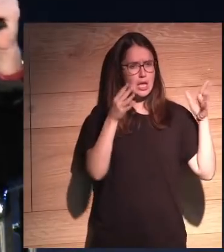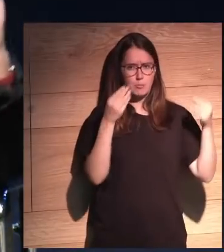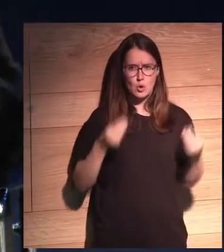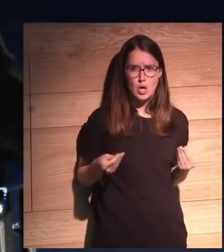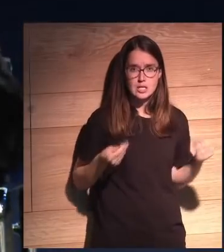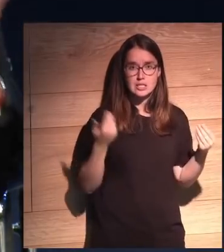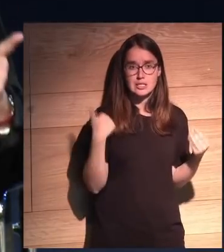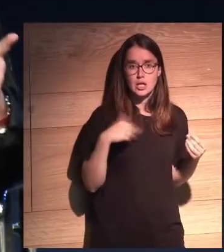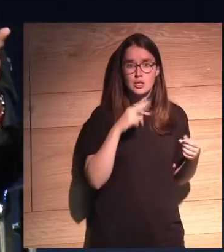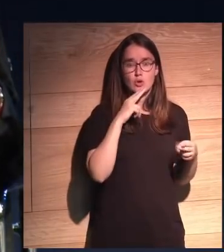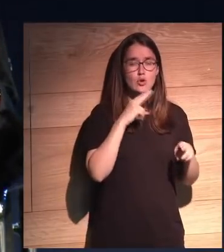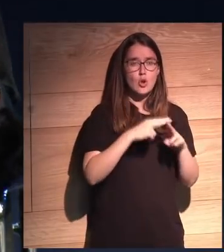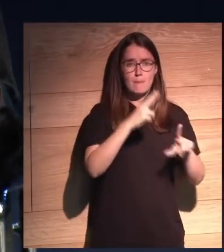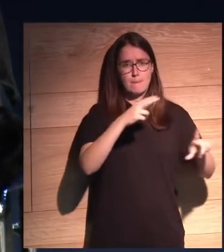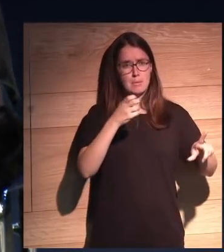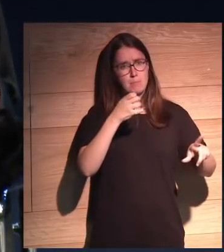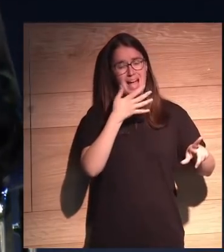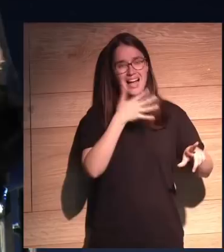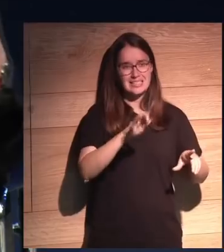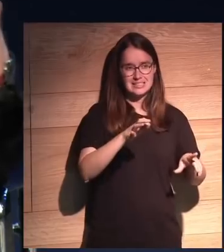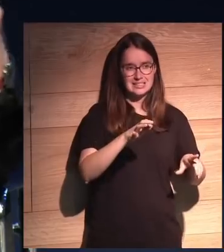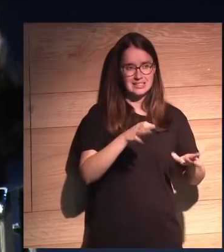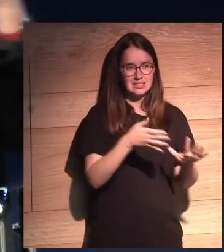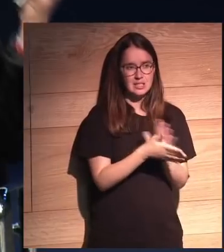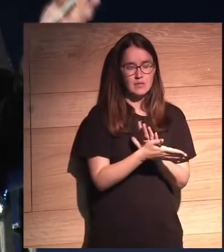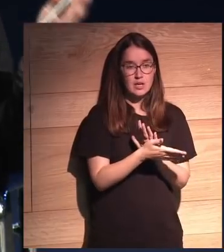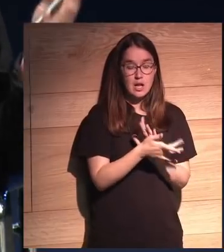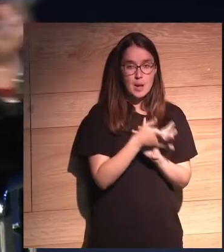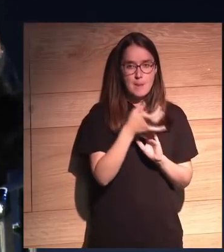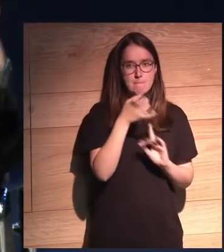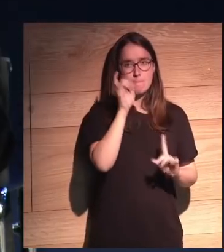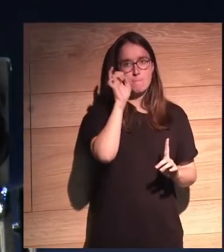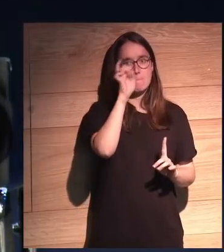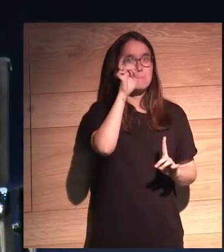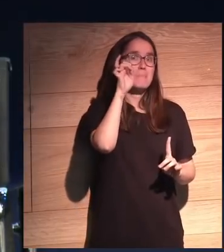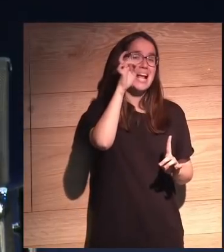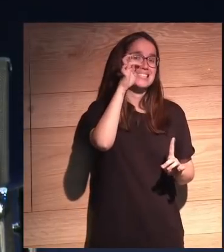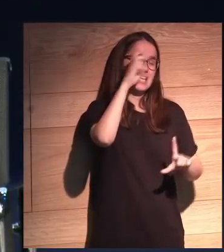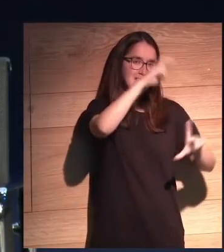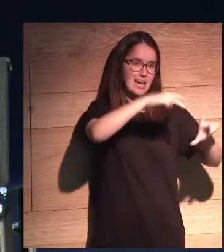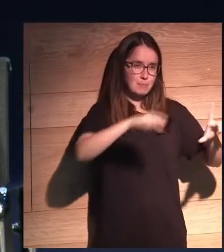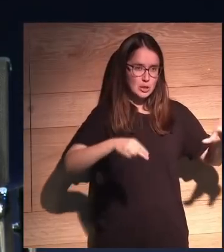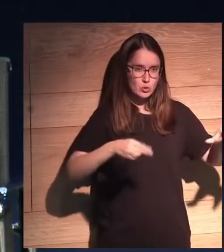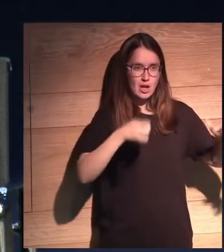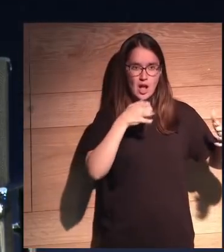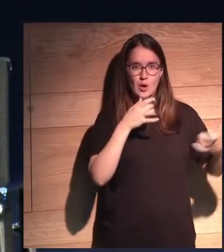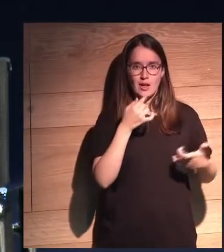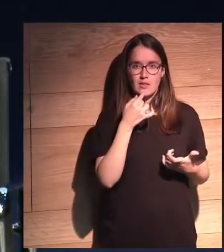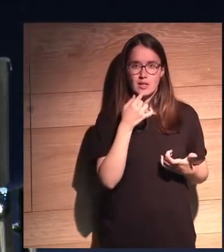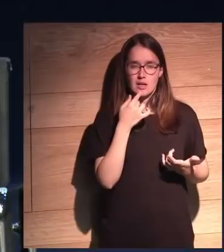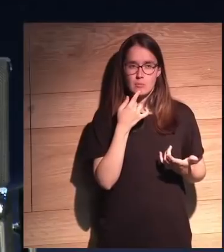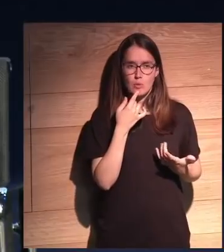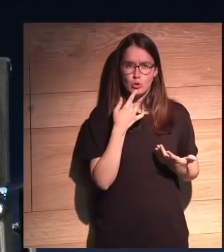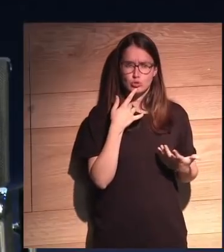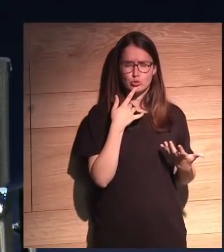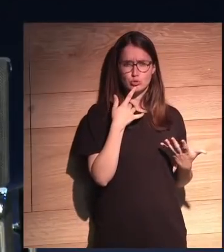Y las llamo maestras en el doble sentido, en el de maestras de la pintura, como las llamaríamos ahora, por su